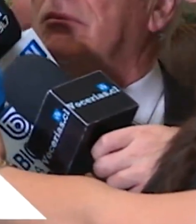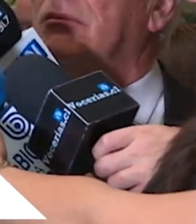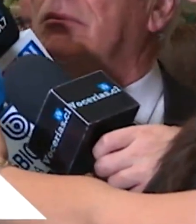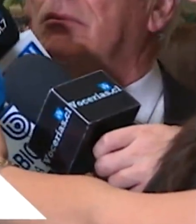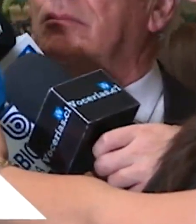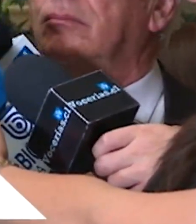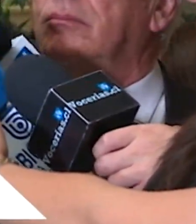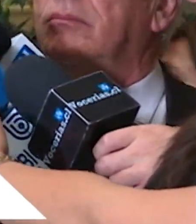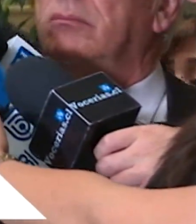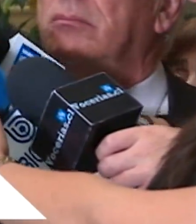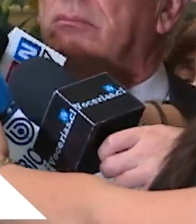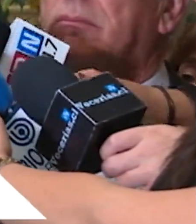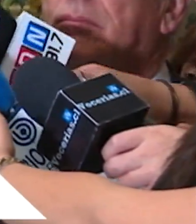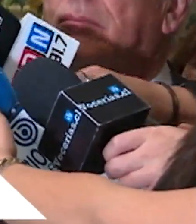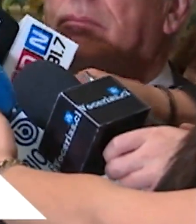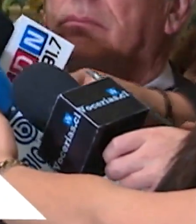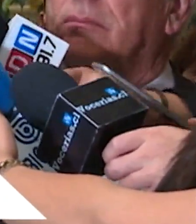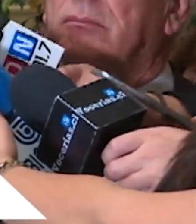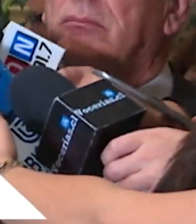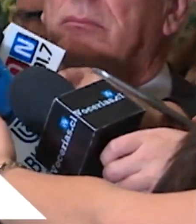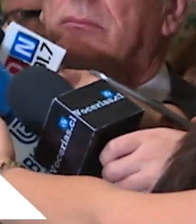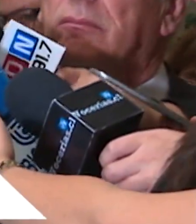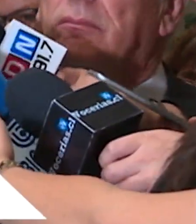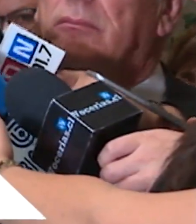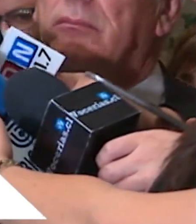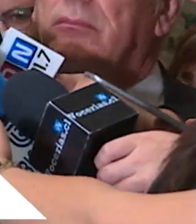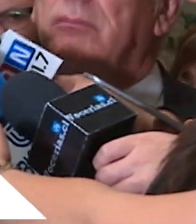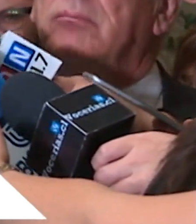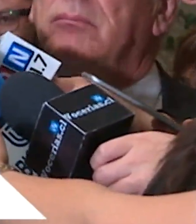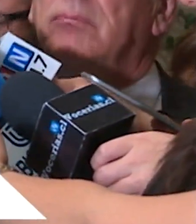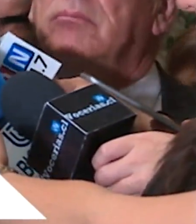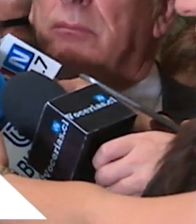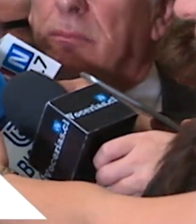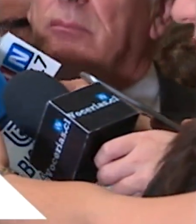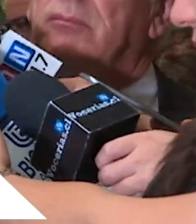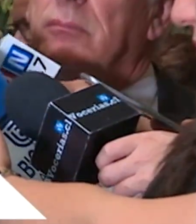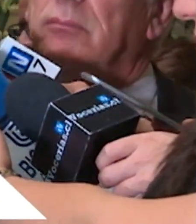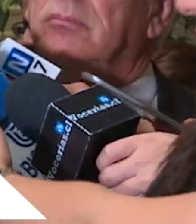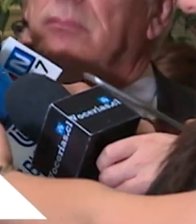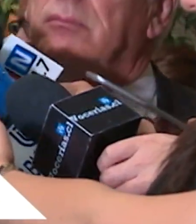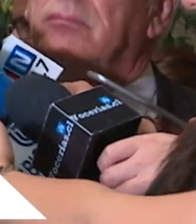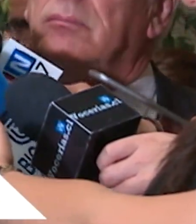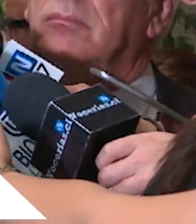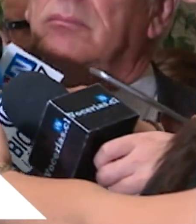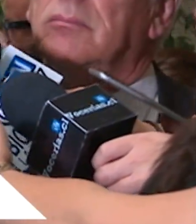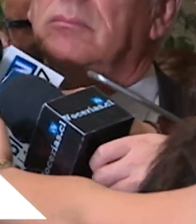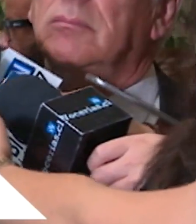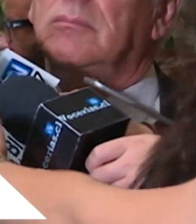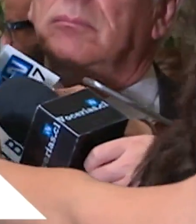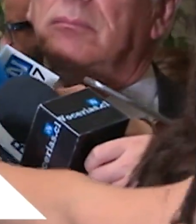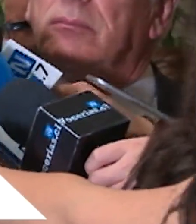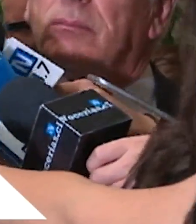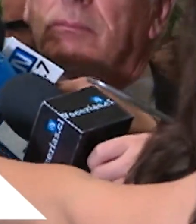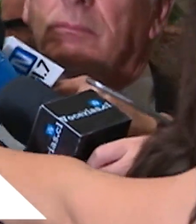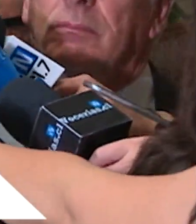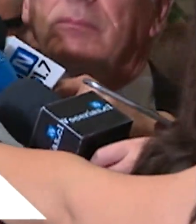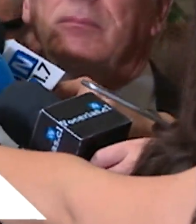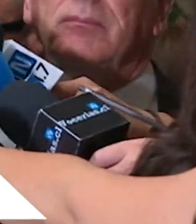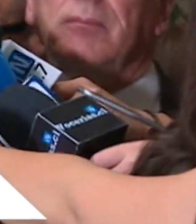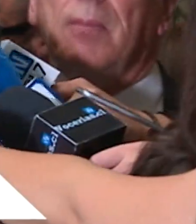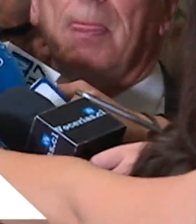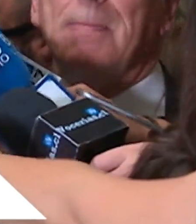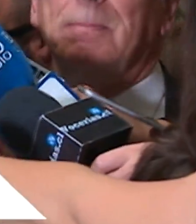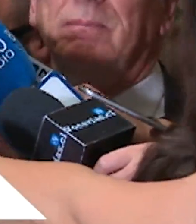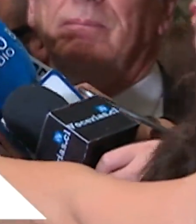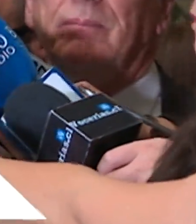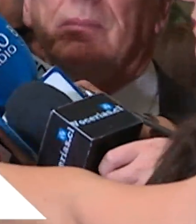la novena región en algunos actos hay terrorismo eso también hay que señalarlo plazos para el sename reconocimiento de que existe terrorismo